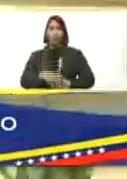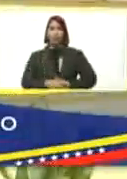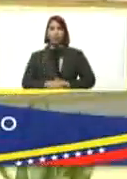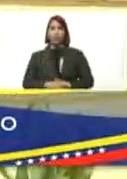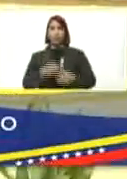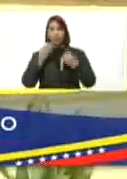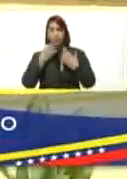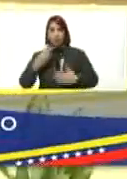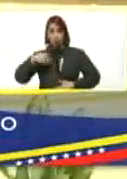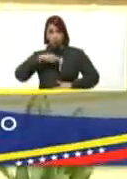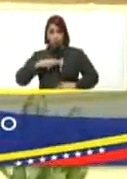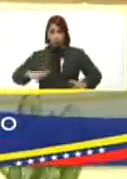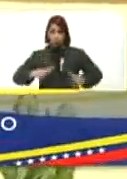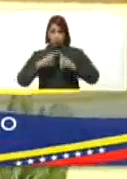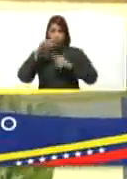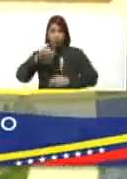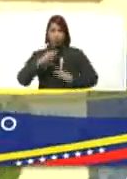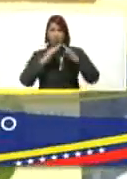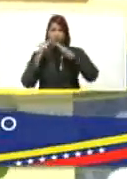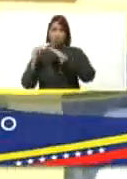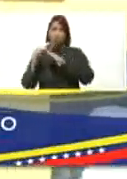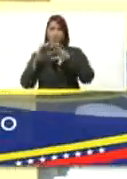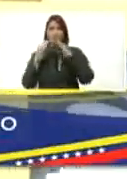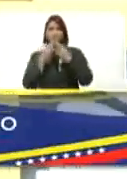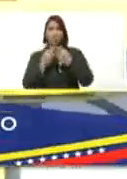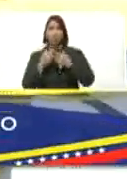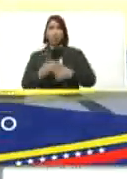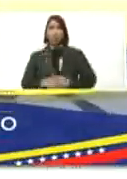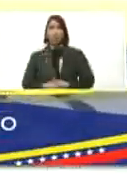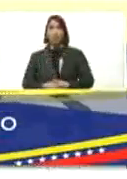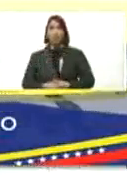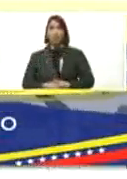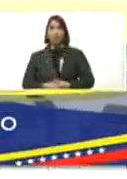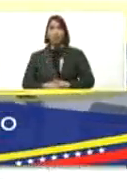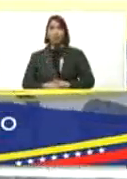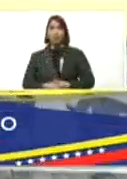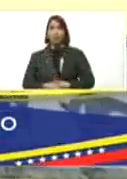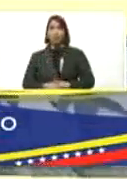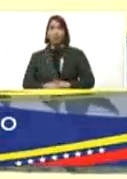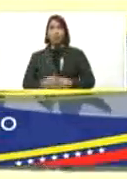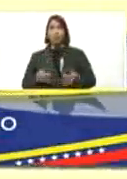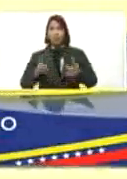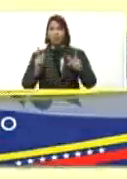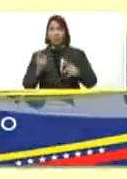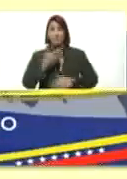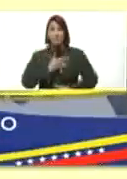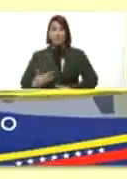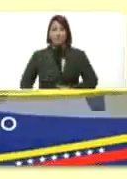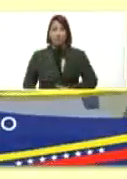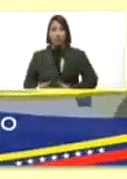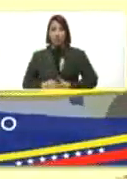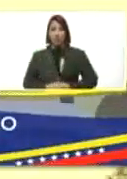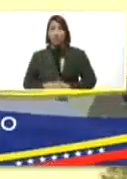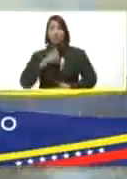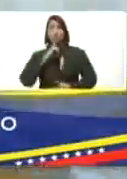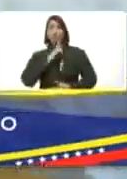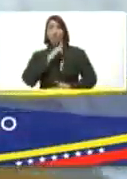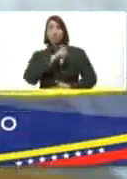bueno, me encuentro en la casa de la familia Toba Almeida. Y si me permite, presidente, en el nombre